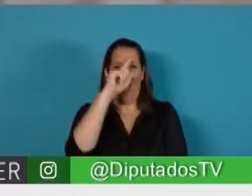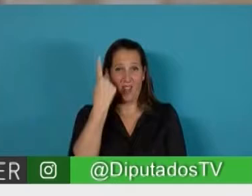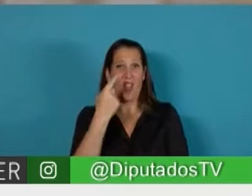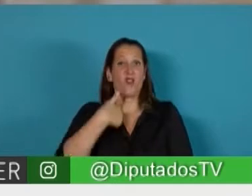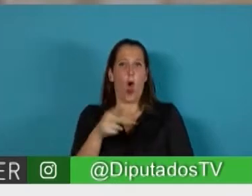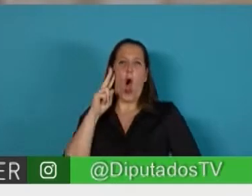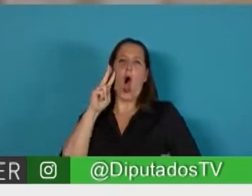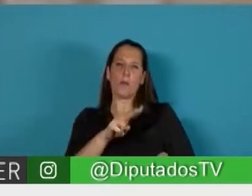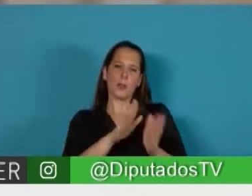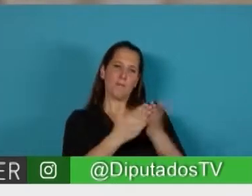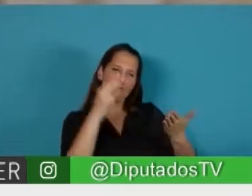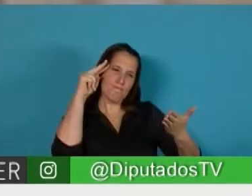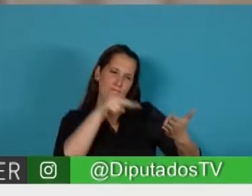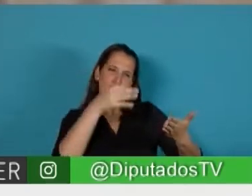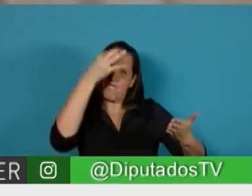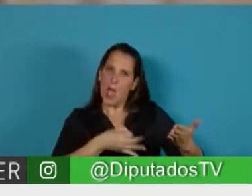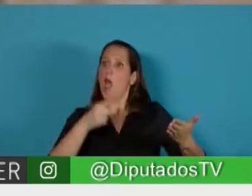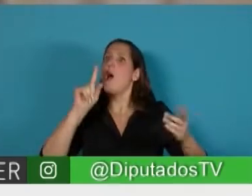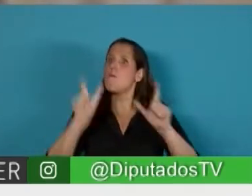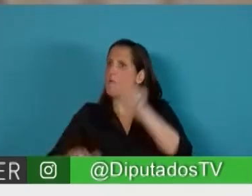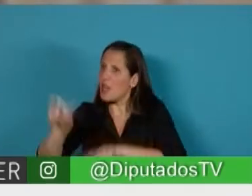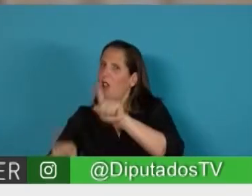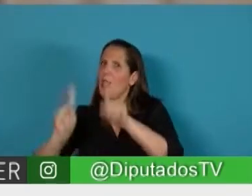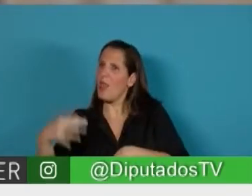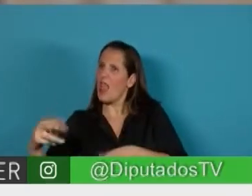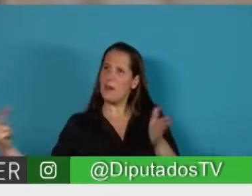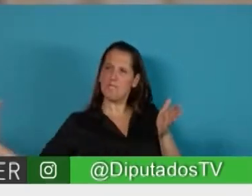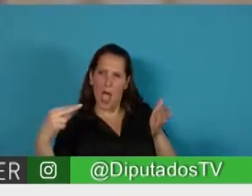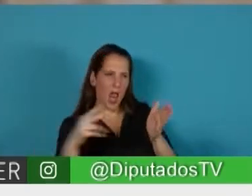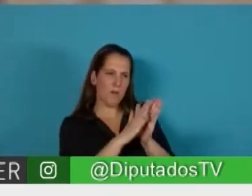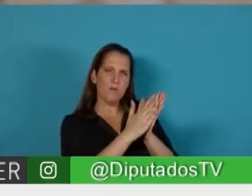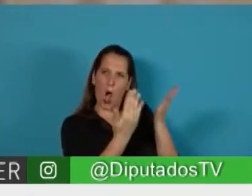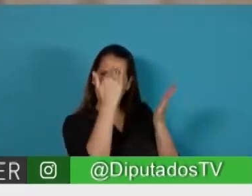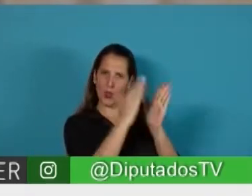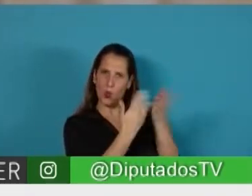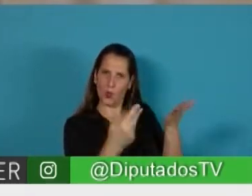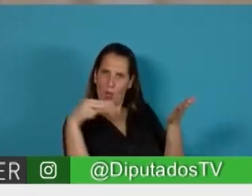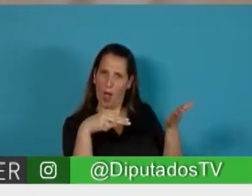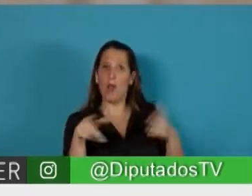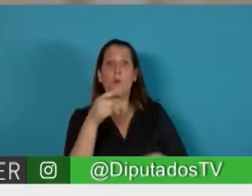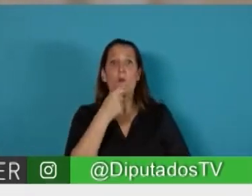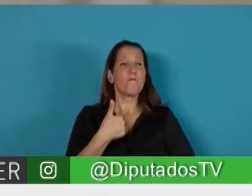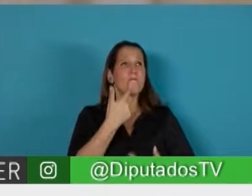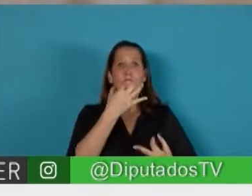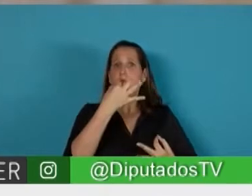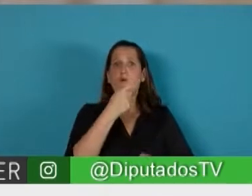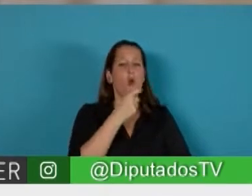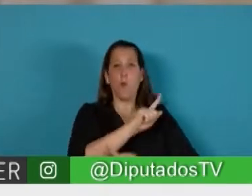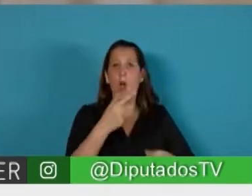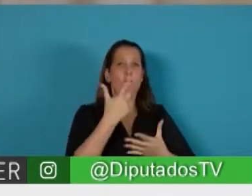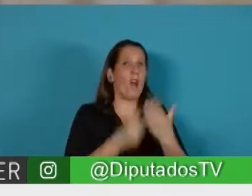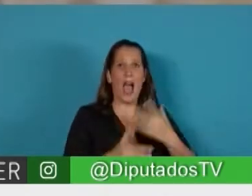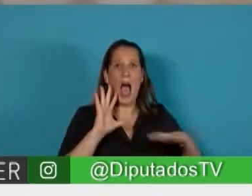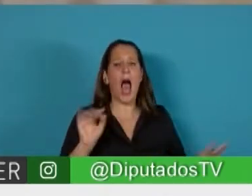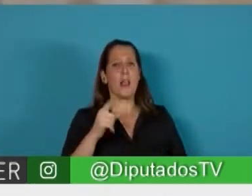hacer observar fielmente la Constitución de la Nación Argentina. Si así no lo hiciere, Dios y la